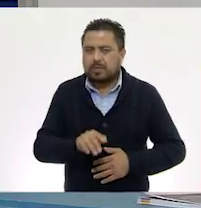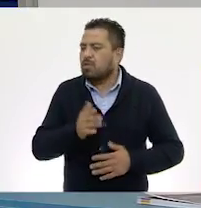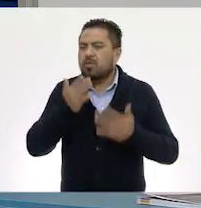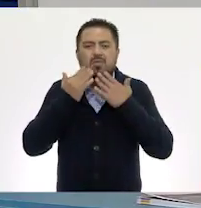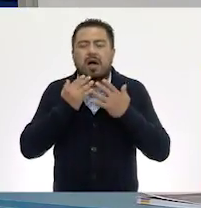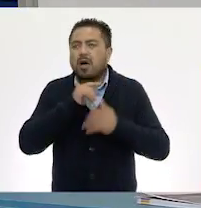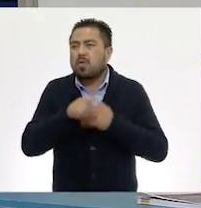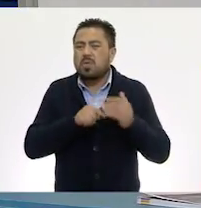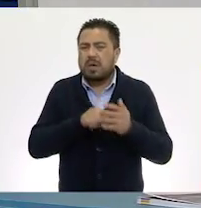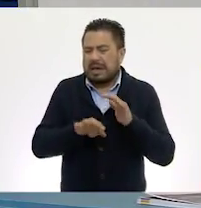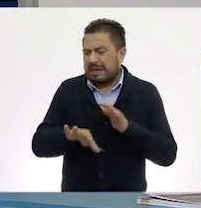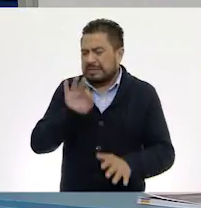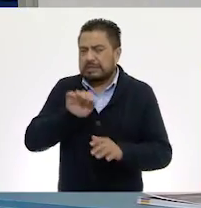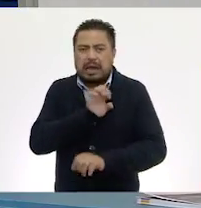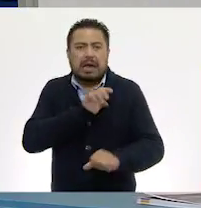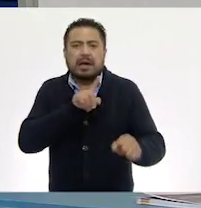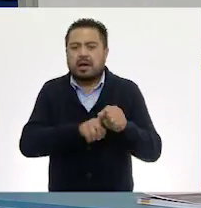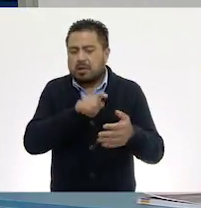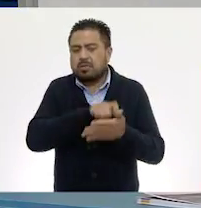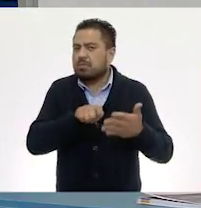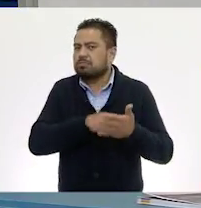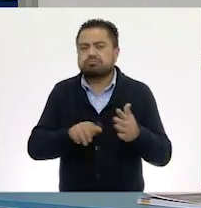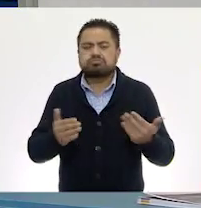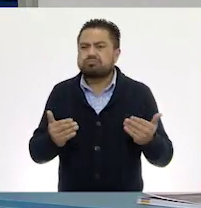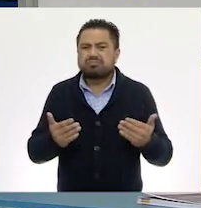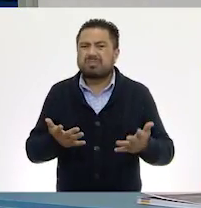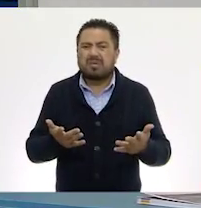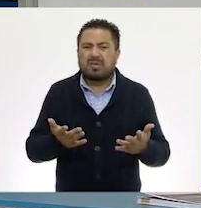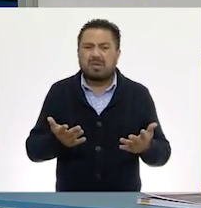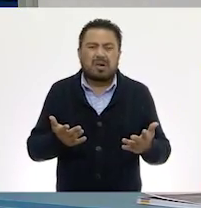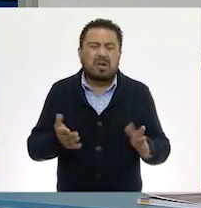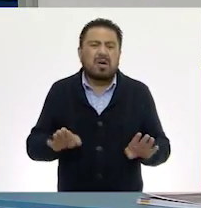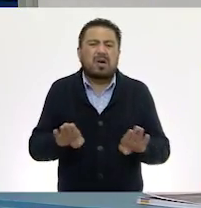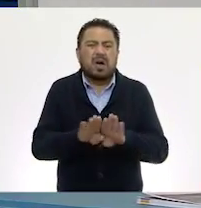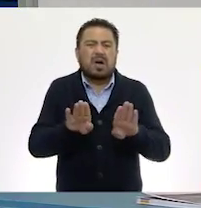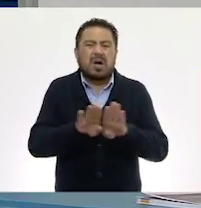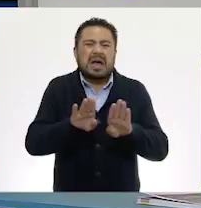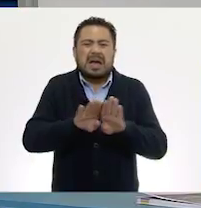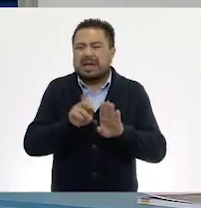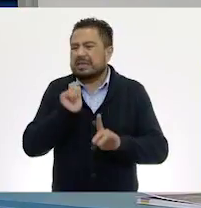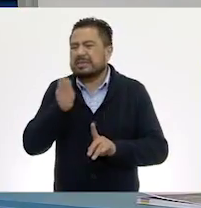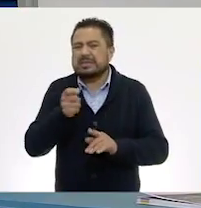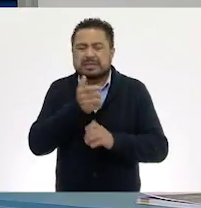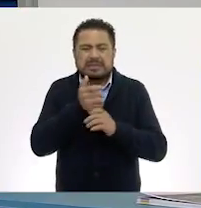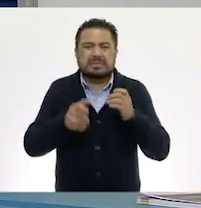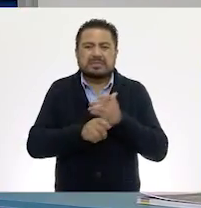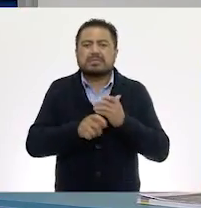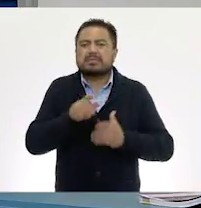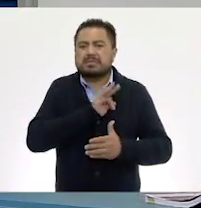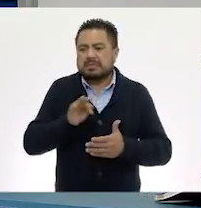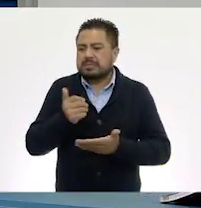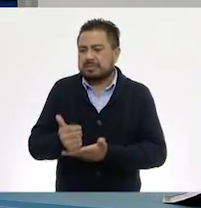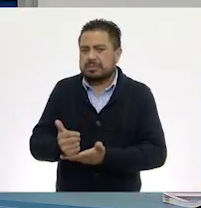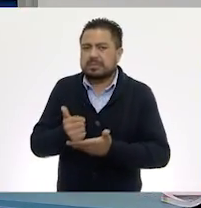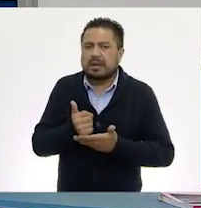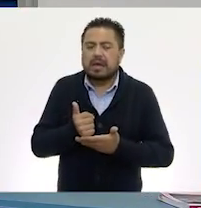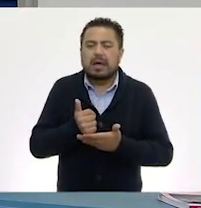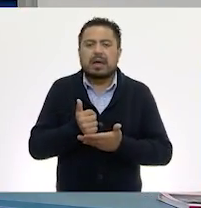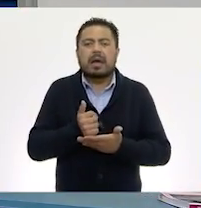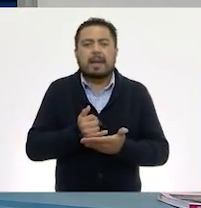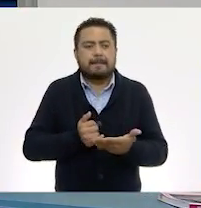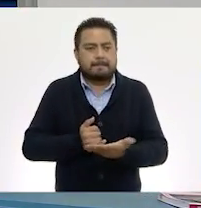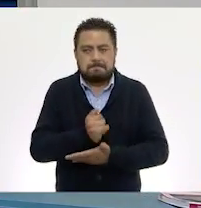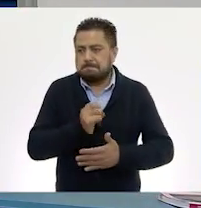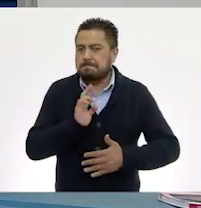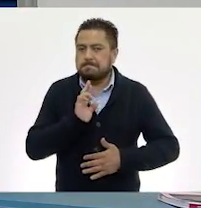lugar específico donde escribirlas. Son, digamos, como una especie de herramienta que nos puede ayudar a tomar